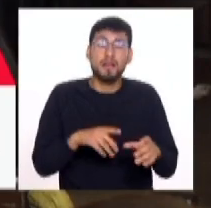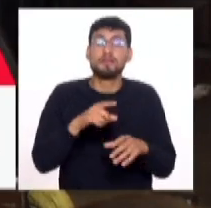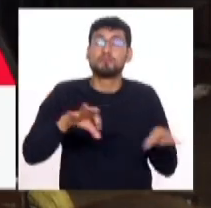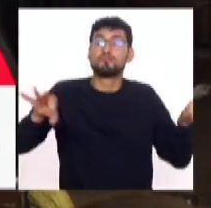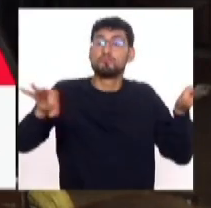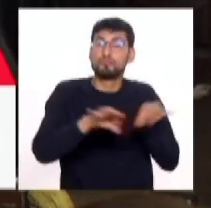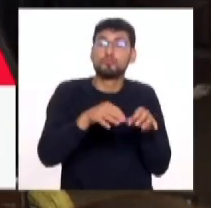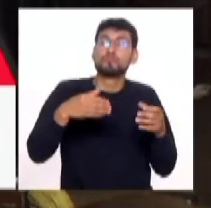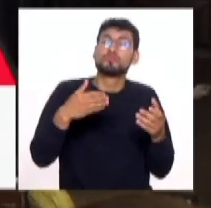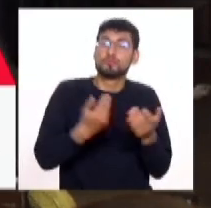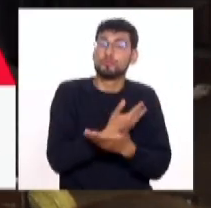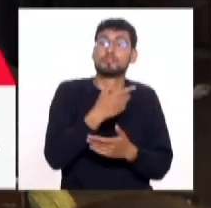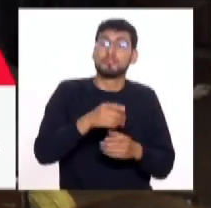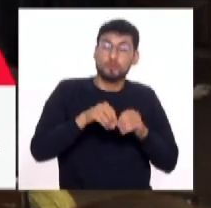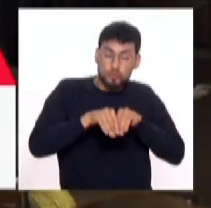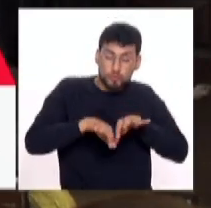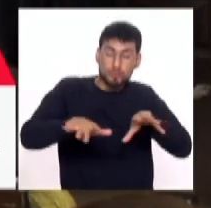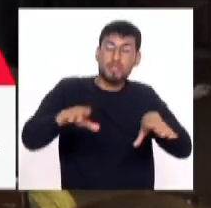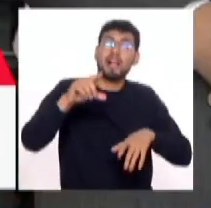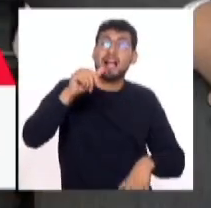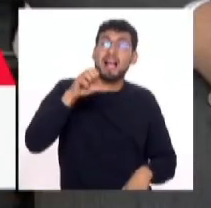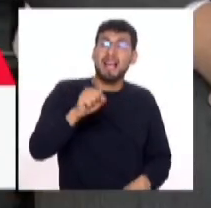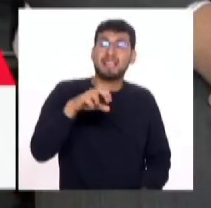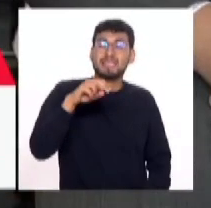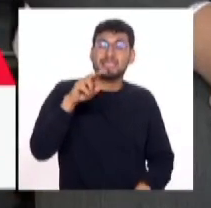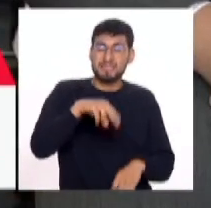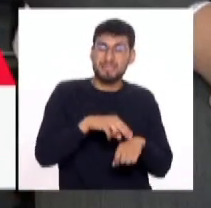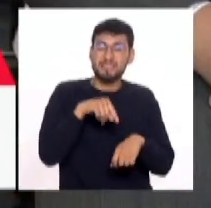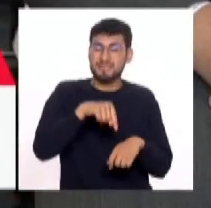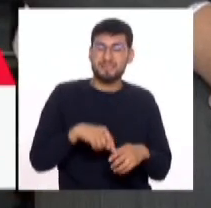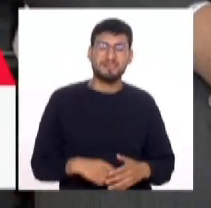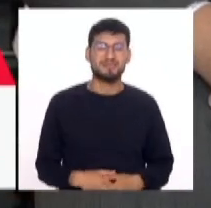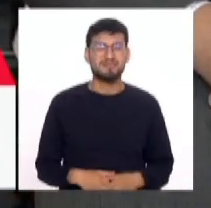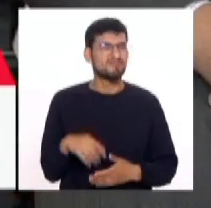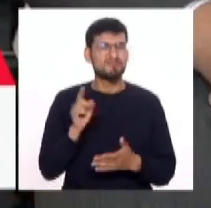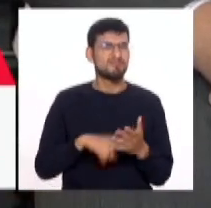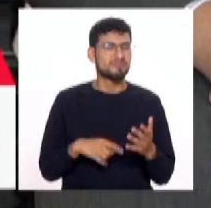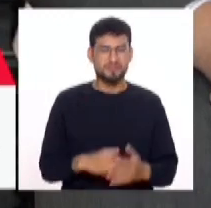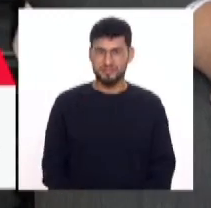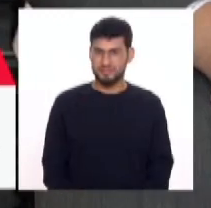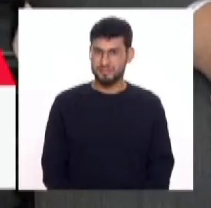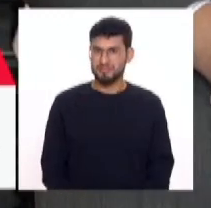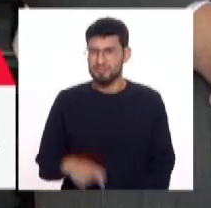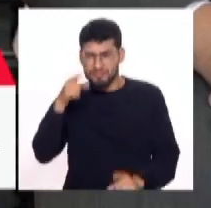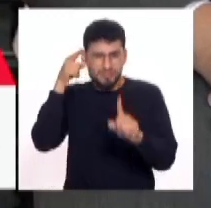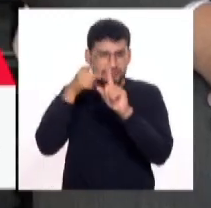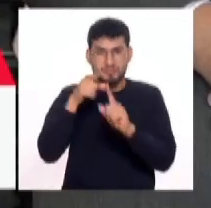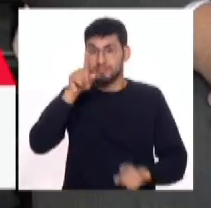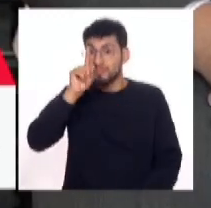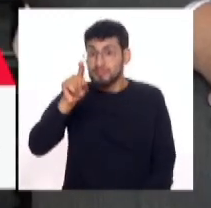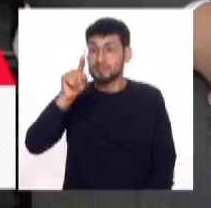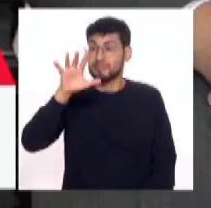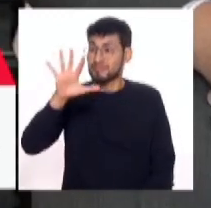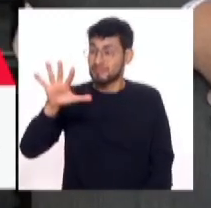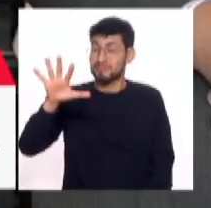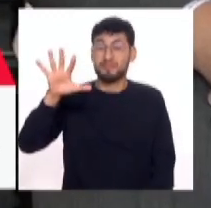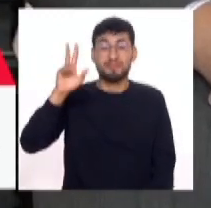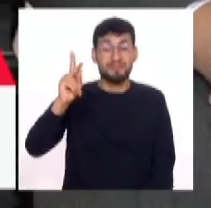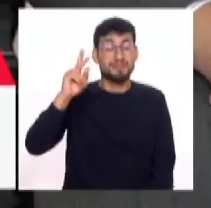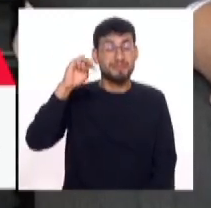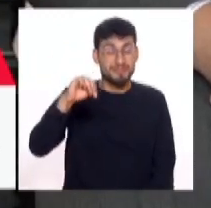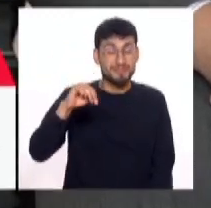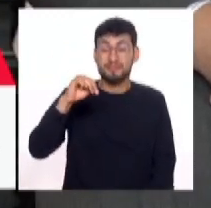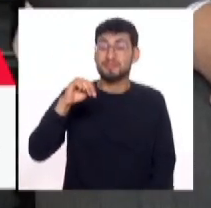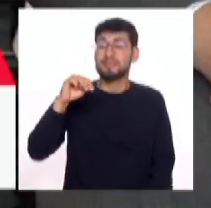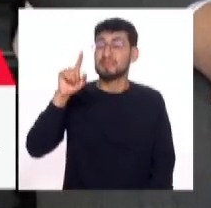de distribución de gas natural para estas regiones, con una meta de 150